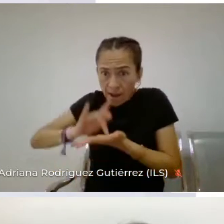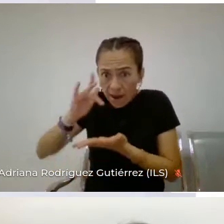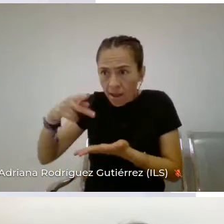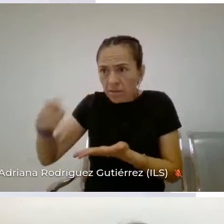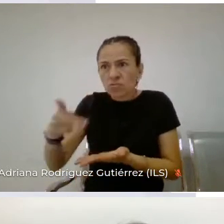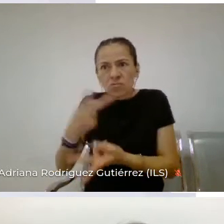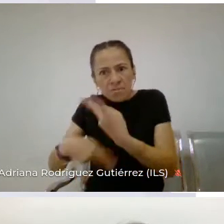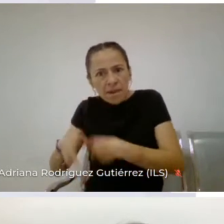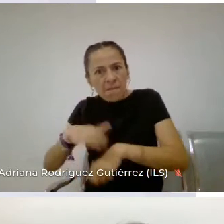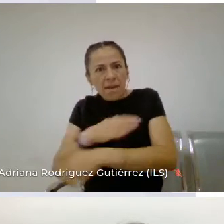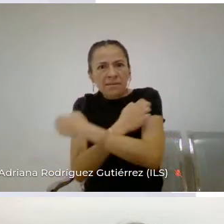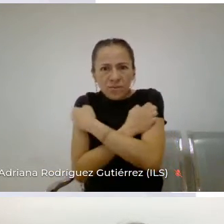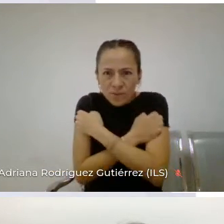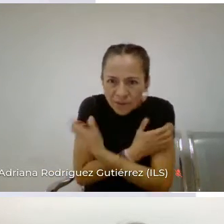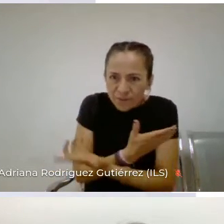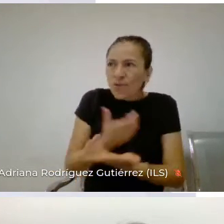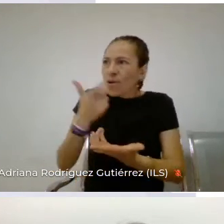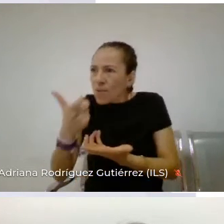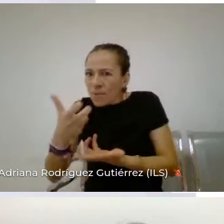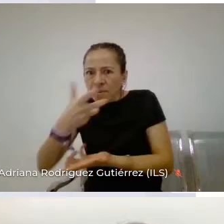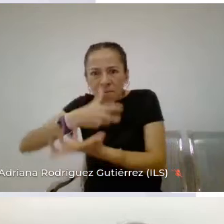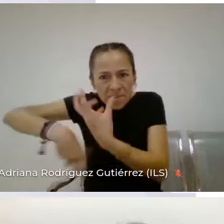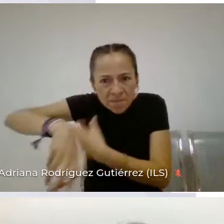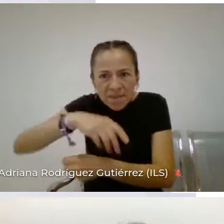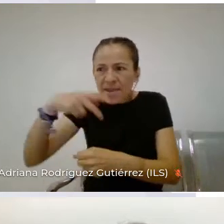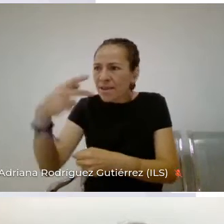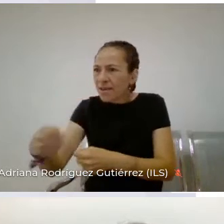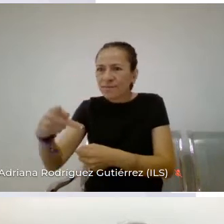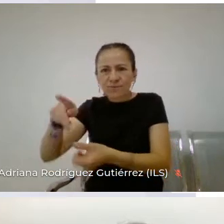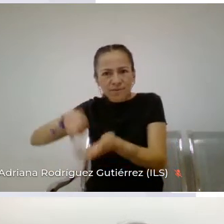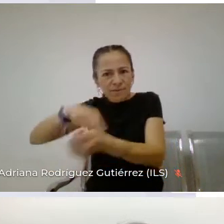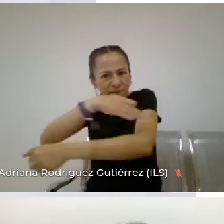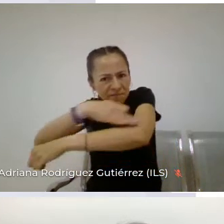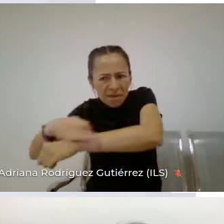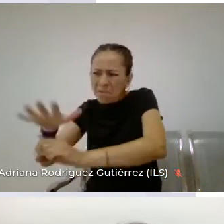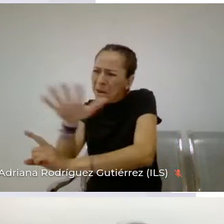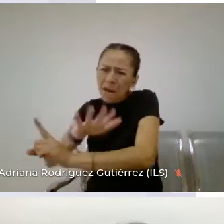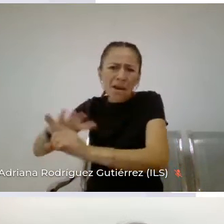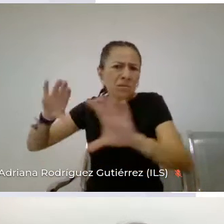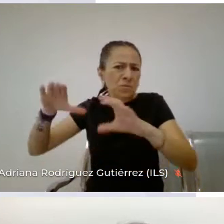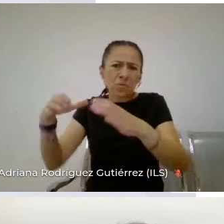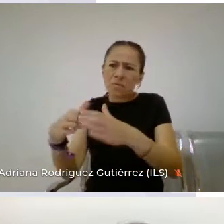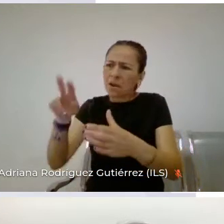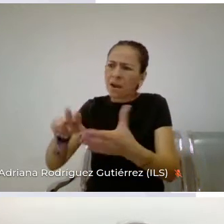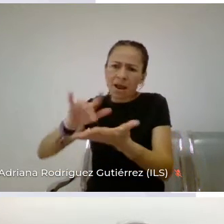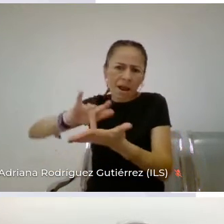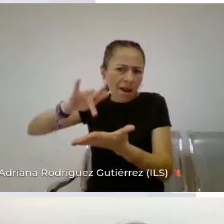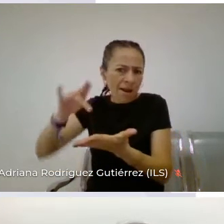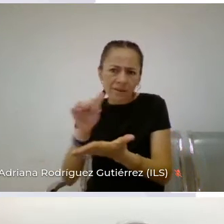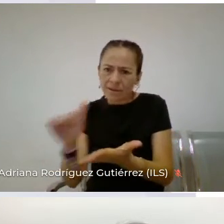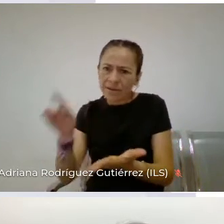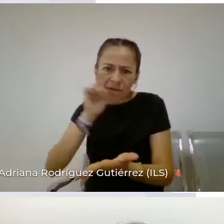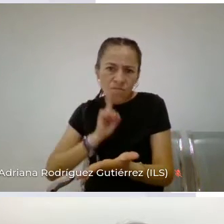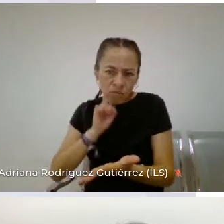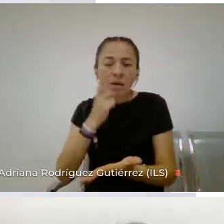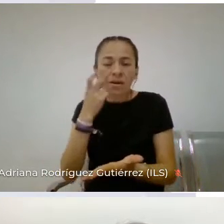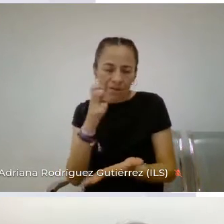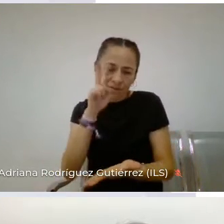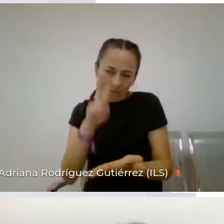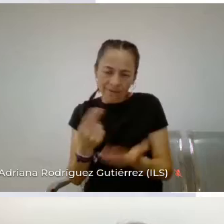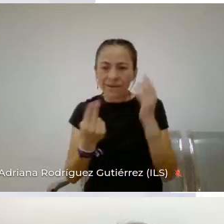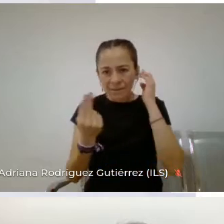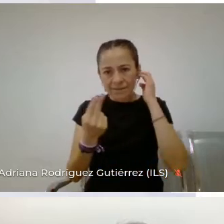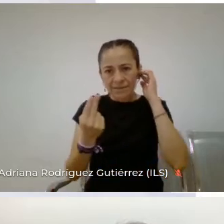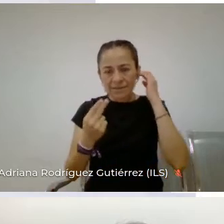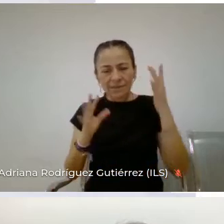la prosperidad de sus familias y en general de su comunidad. Entonces, ahí es importante generar alianzas con organizaciones de la sociedad